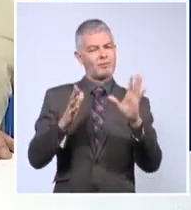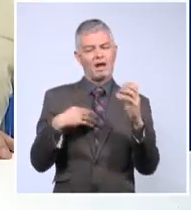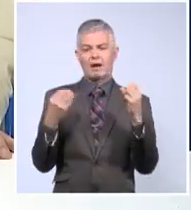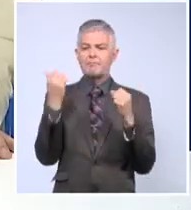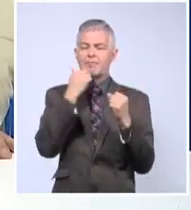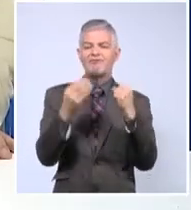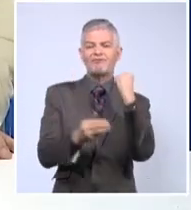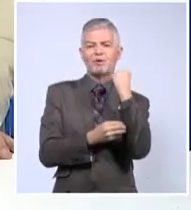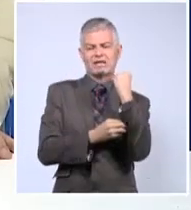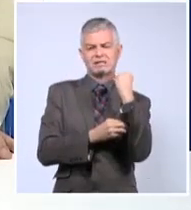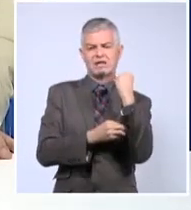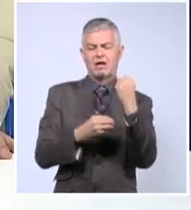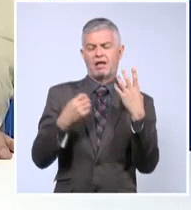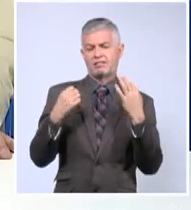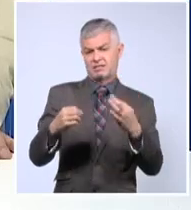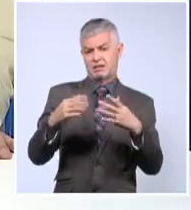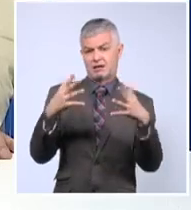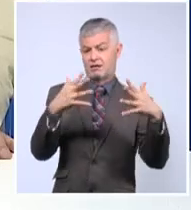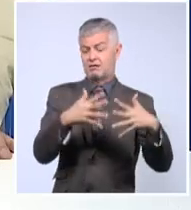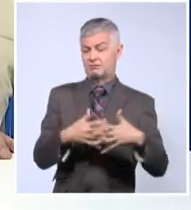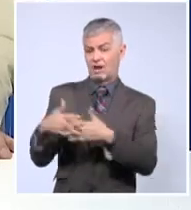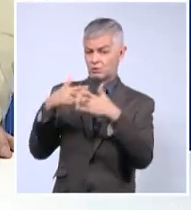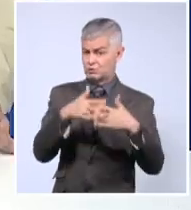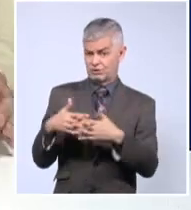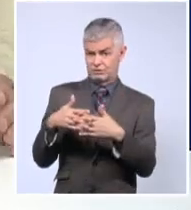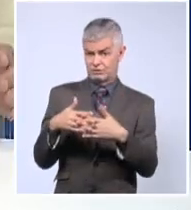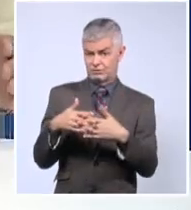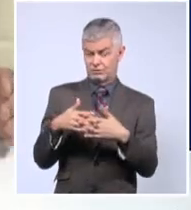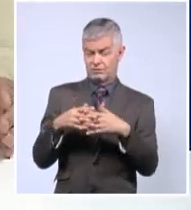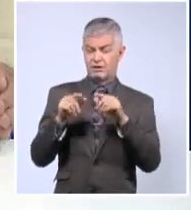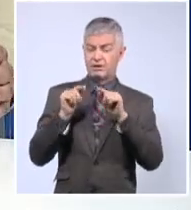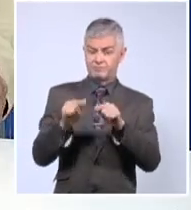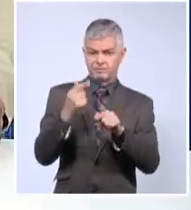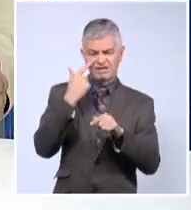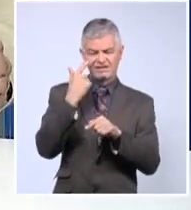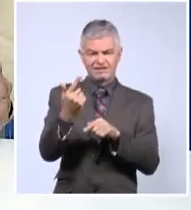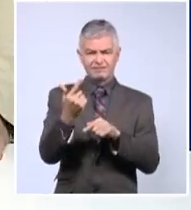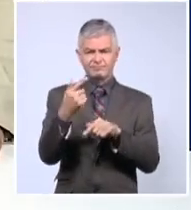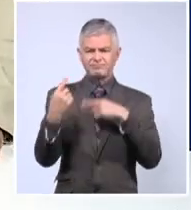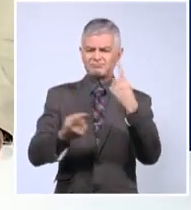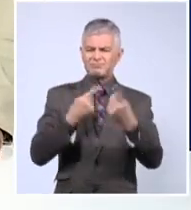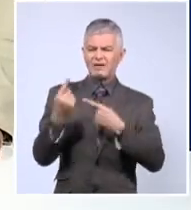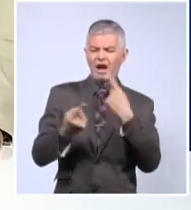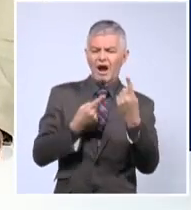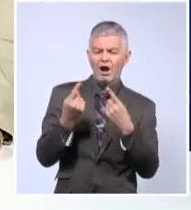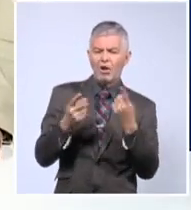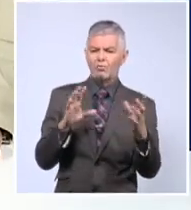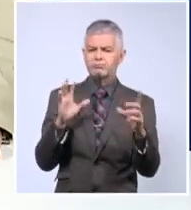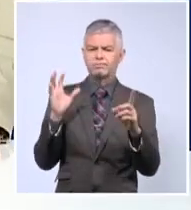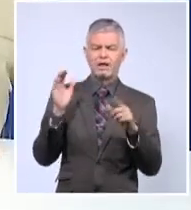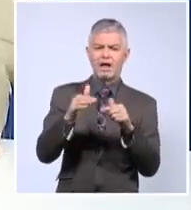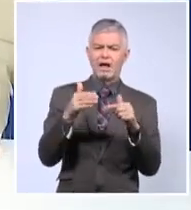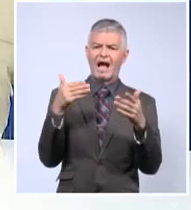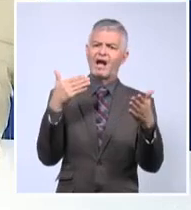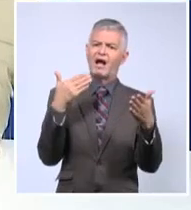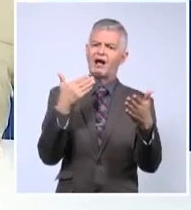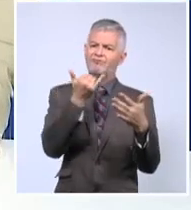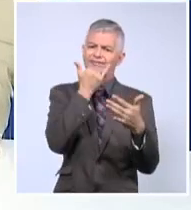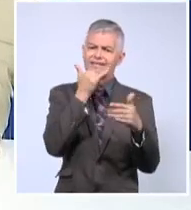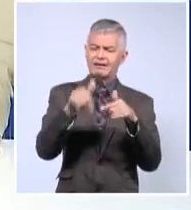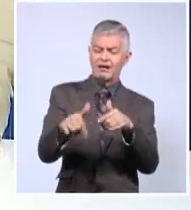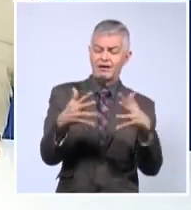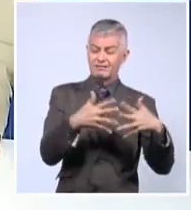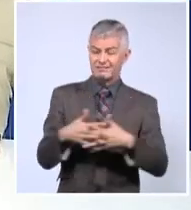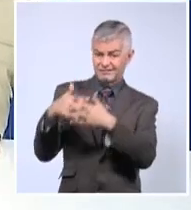poder hegemónico de Washington. Toda presión explícitamente agresiva es a la larga contraria a los intereses